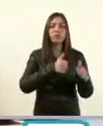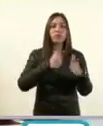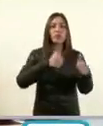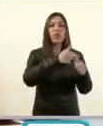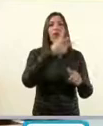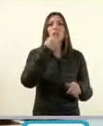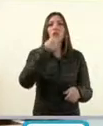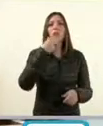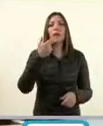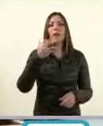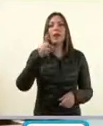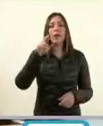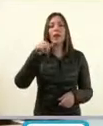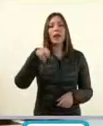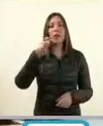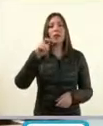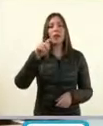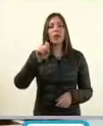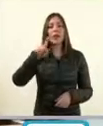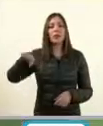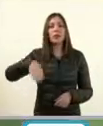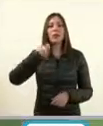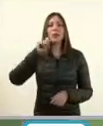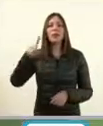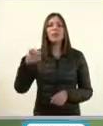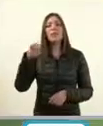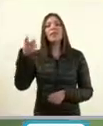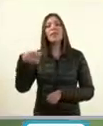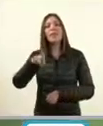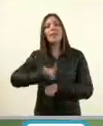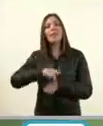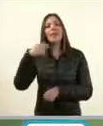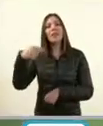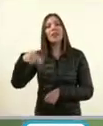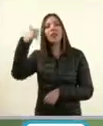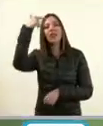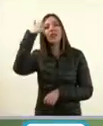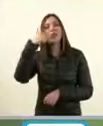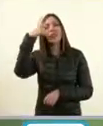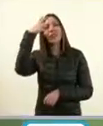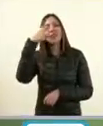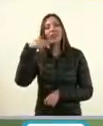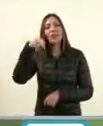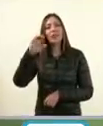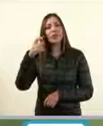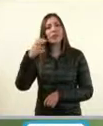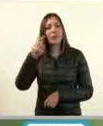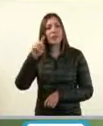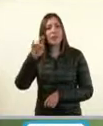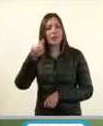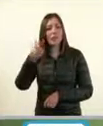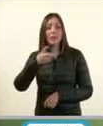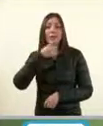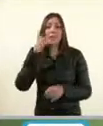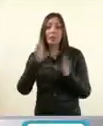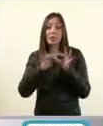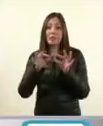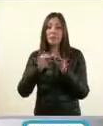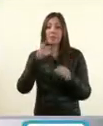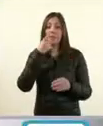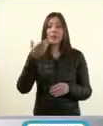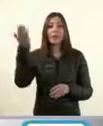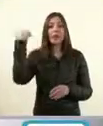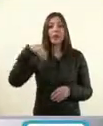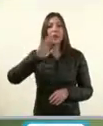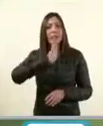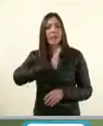españoles la Noche Triste. Ok. Y se cuenta que los españoles estaban a punto de salir de la